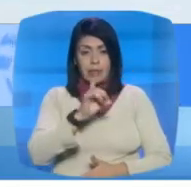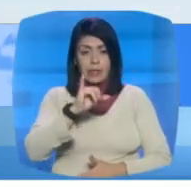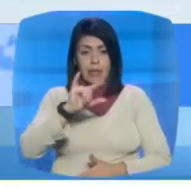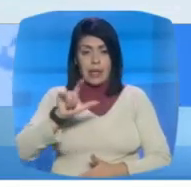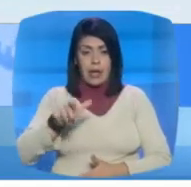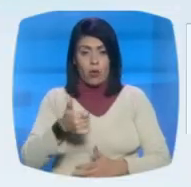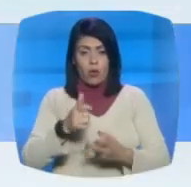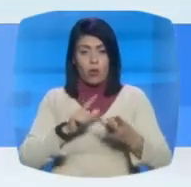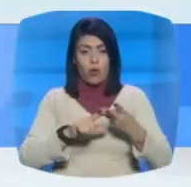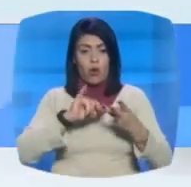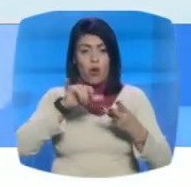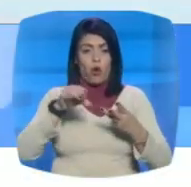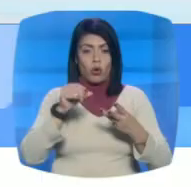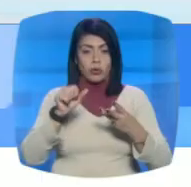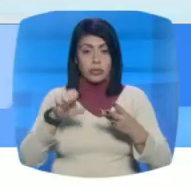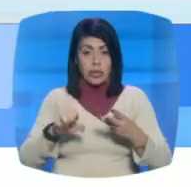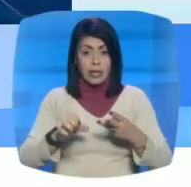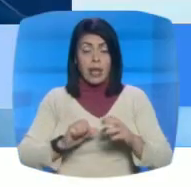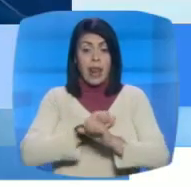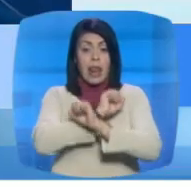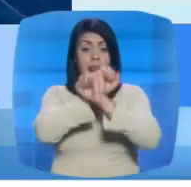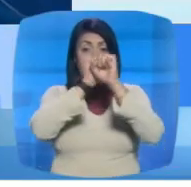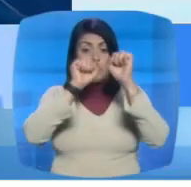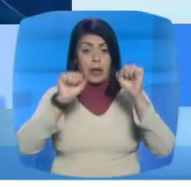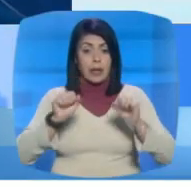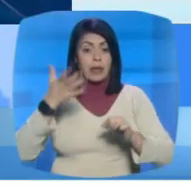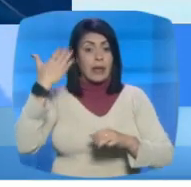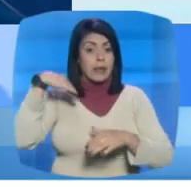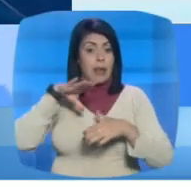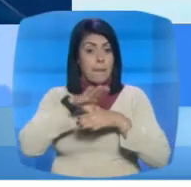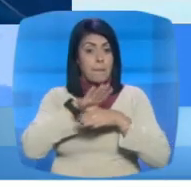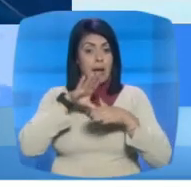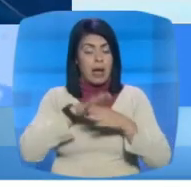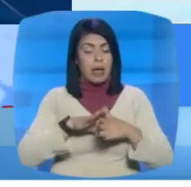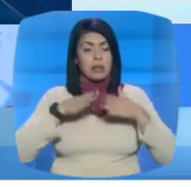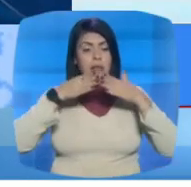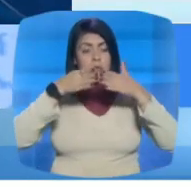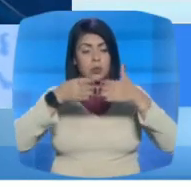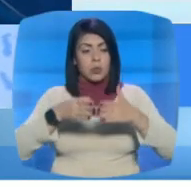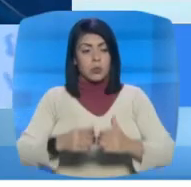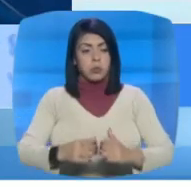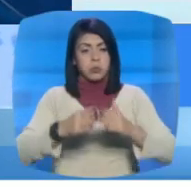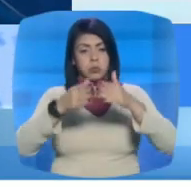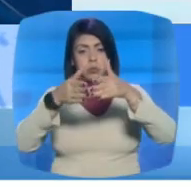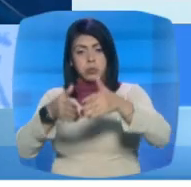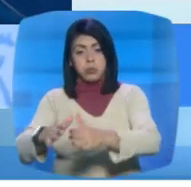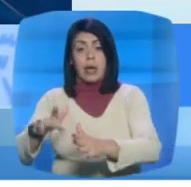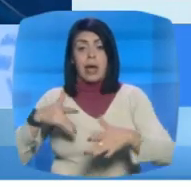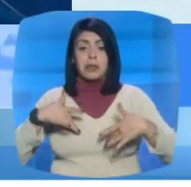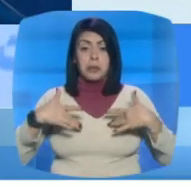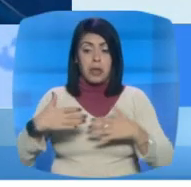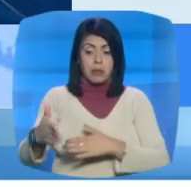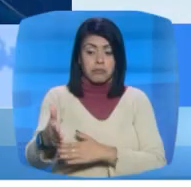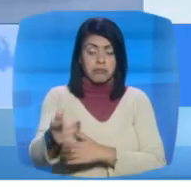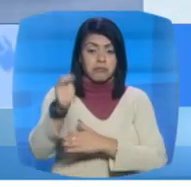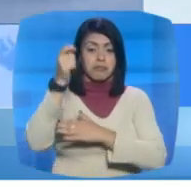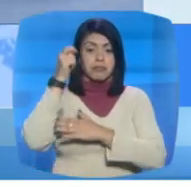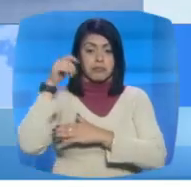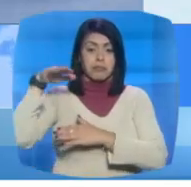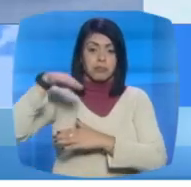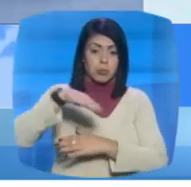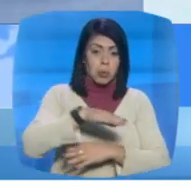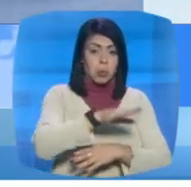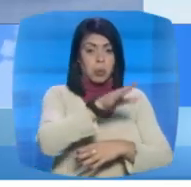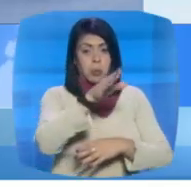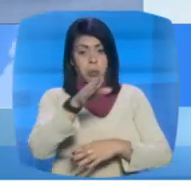José Lara. Estos habrían salido la mañana del pasado martes desde el sector La Boca a ejercer su actividad pesquera hacia Cuyagua, municipio